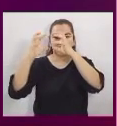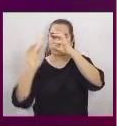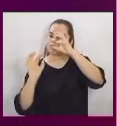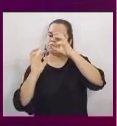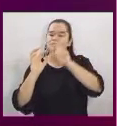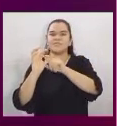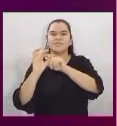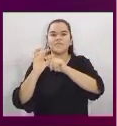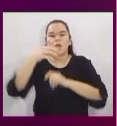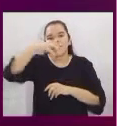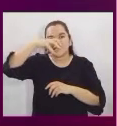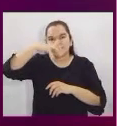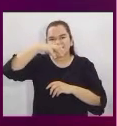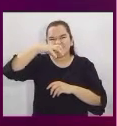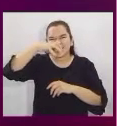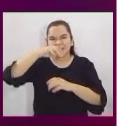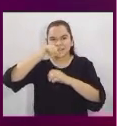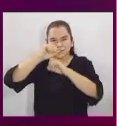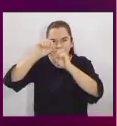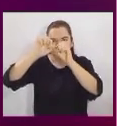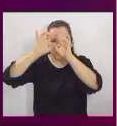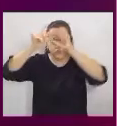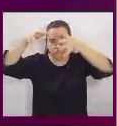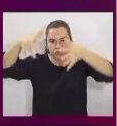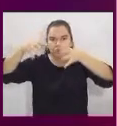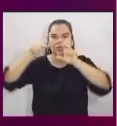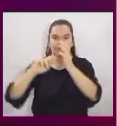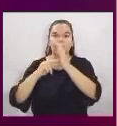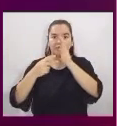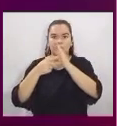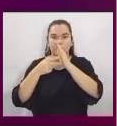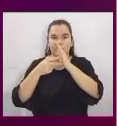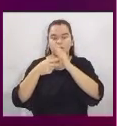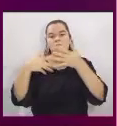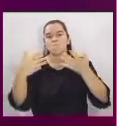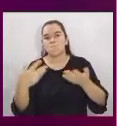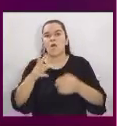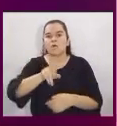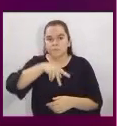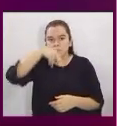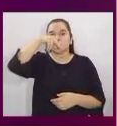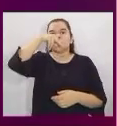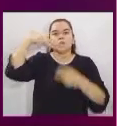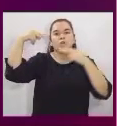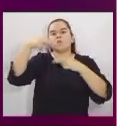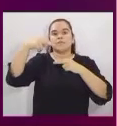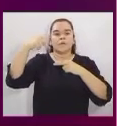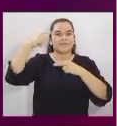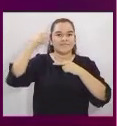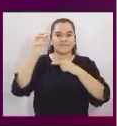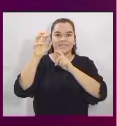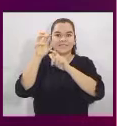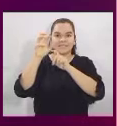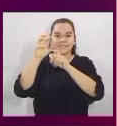una ataxia debido a que el cerebelo está afectado, estuvo afectado en la provisión de oxígeno y